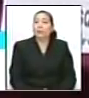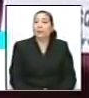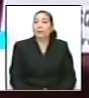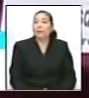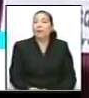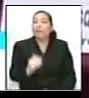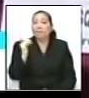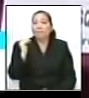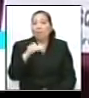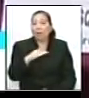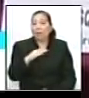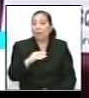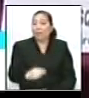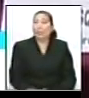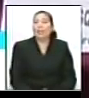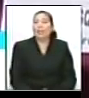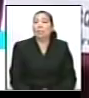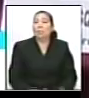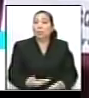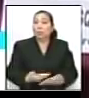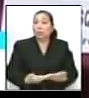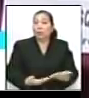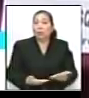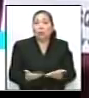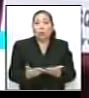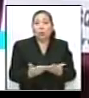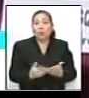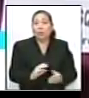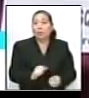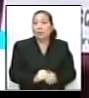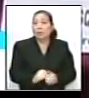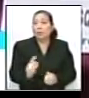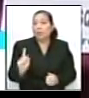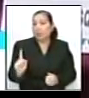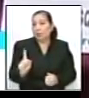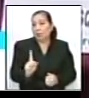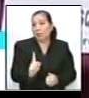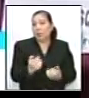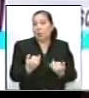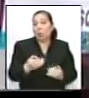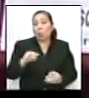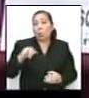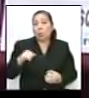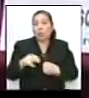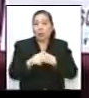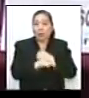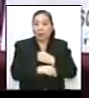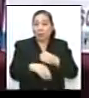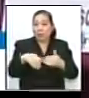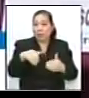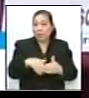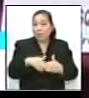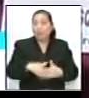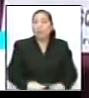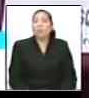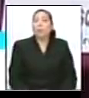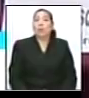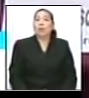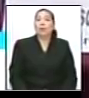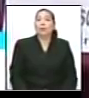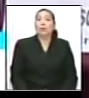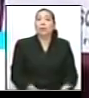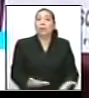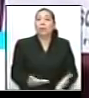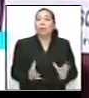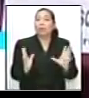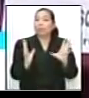y falsedad genérica en supuesto agravio del Estado individualizado en el Jurado Nacional de Elecciones. Al respecto, a modo